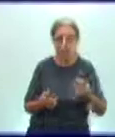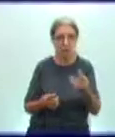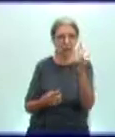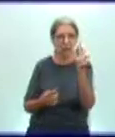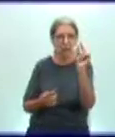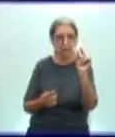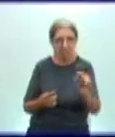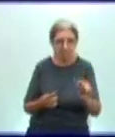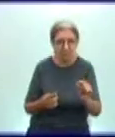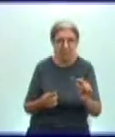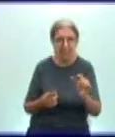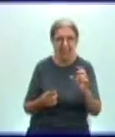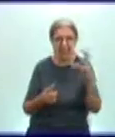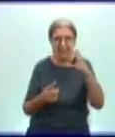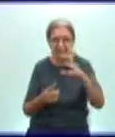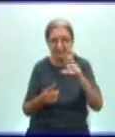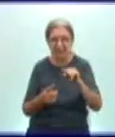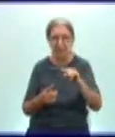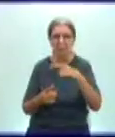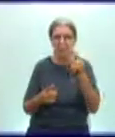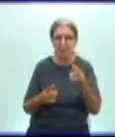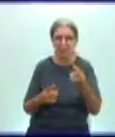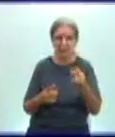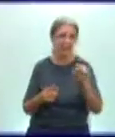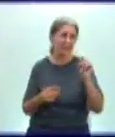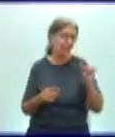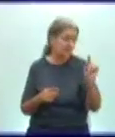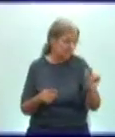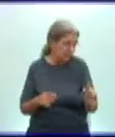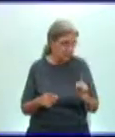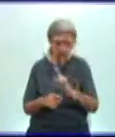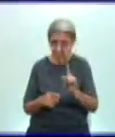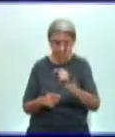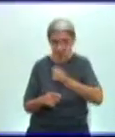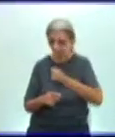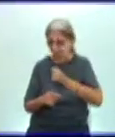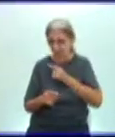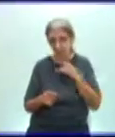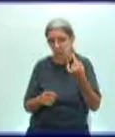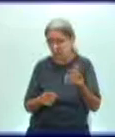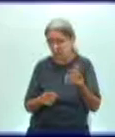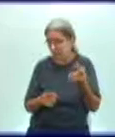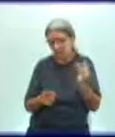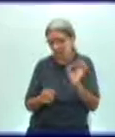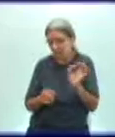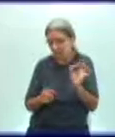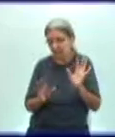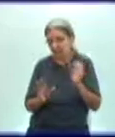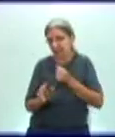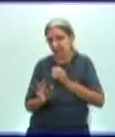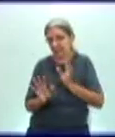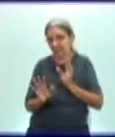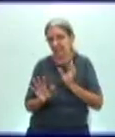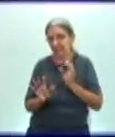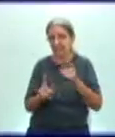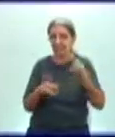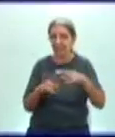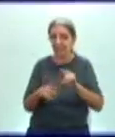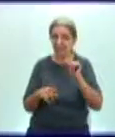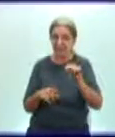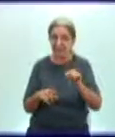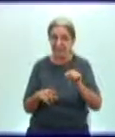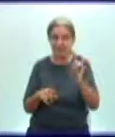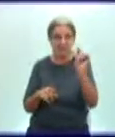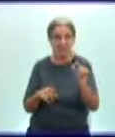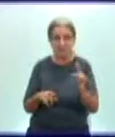Esa persona no quiere morir. Es lógico, nadie quiere, ni yo tampoco, ni nadie absolutamente, pero esa persona que no